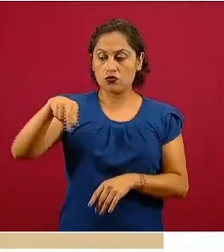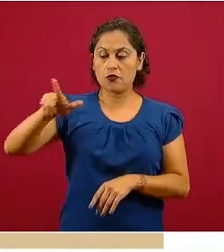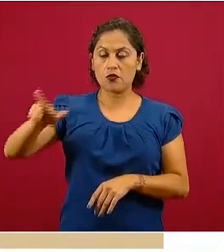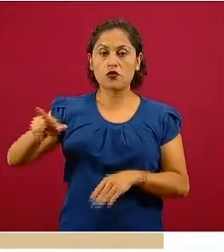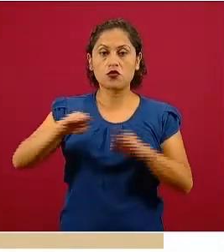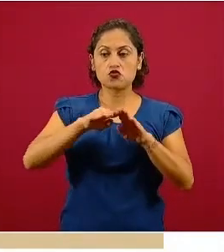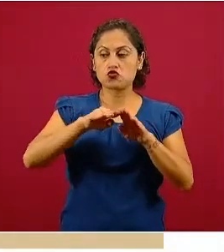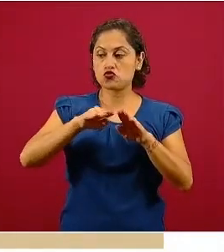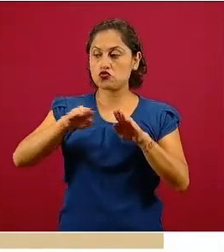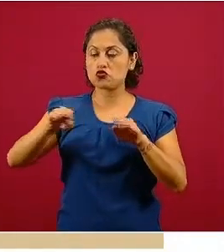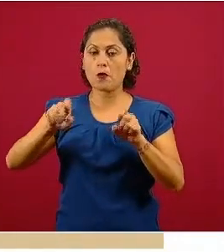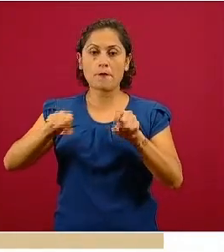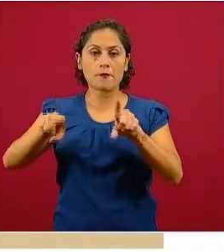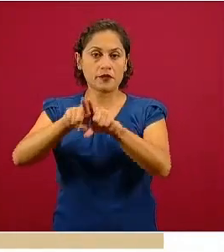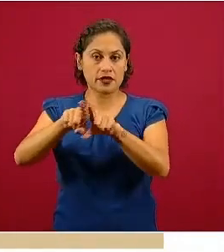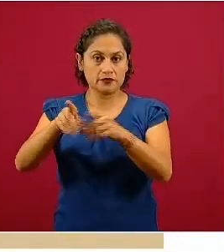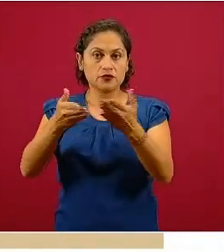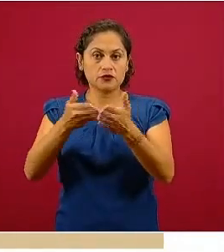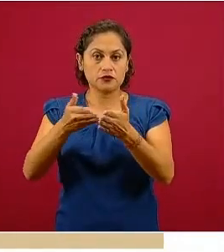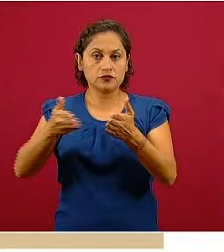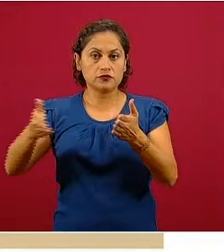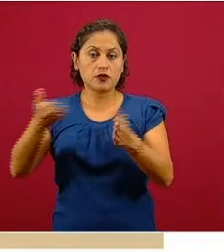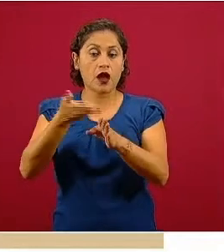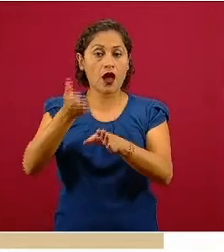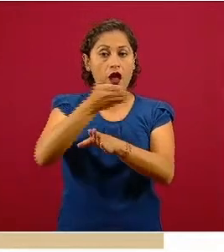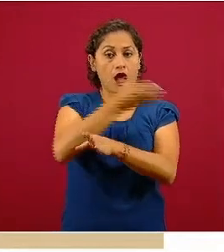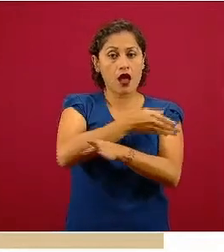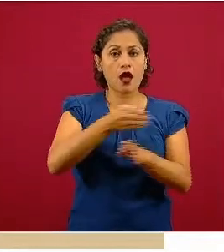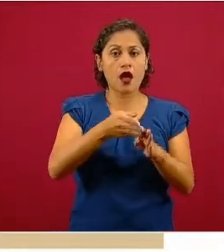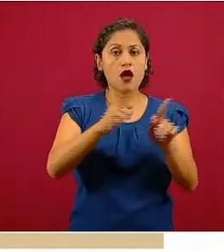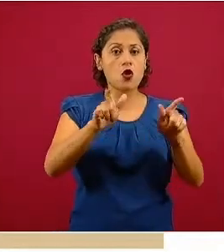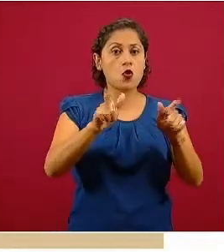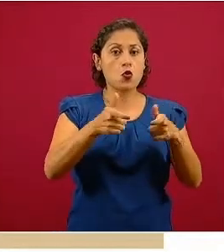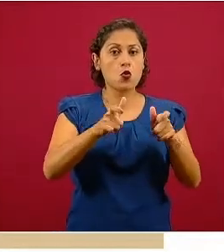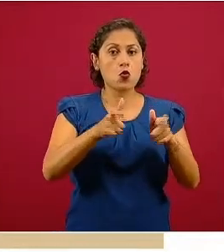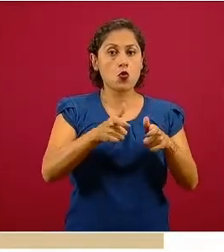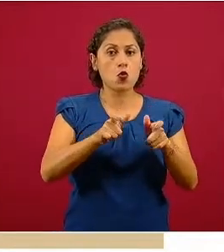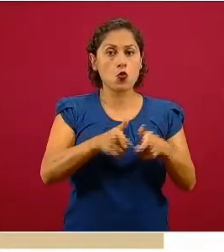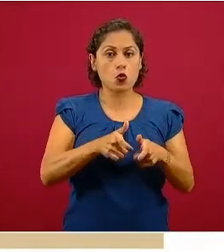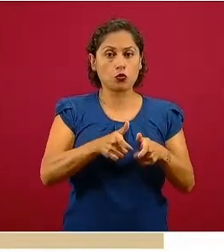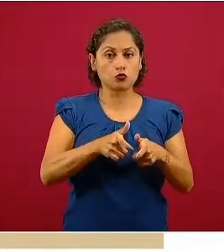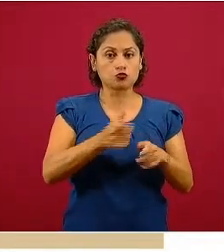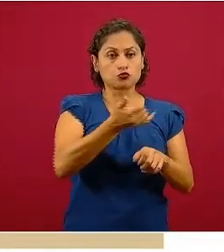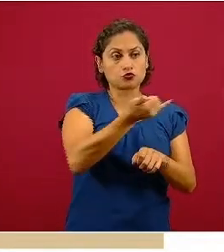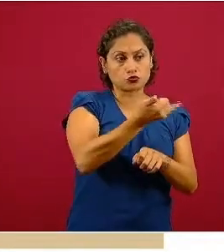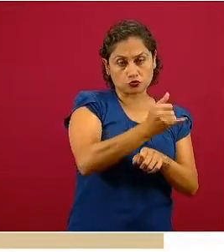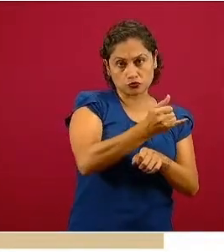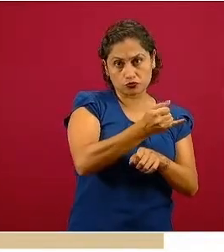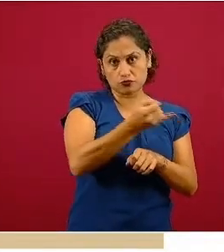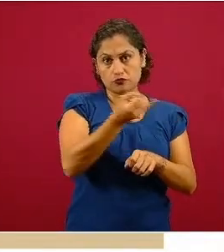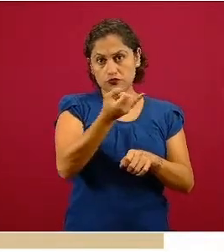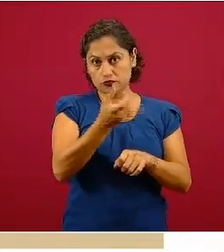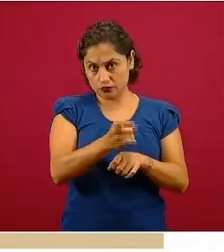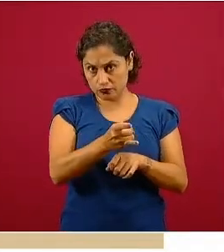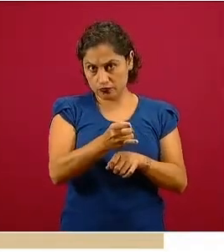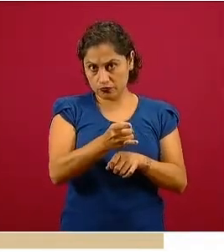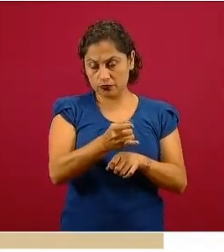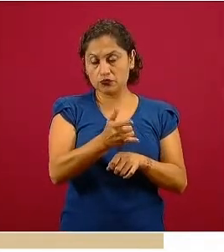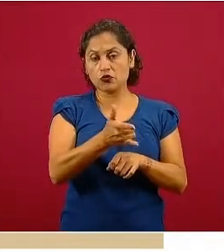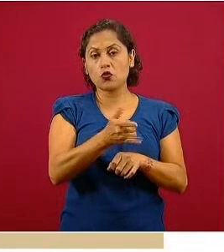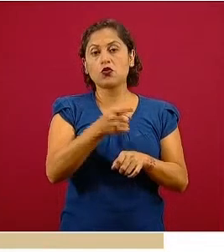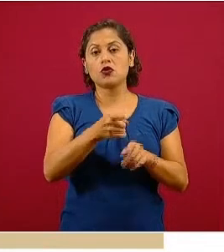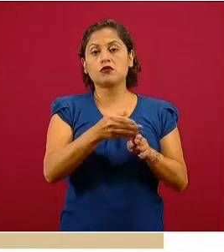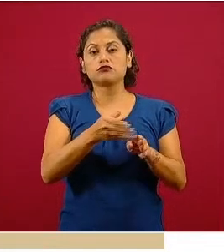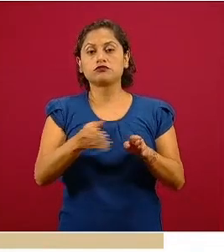meseta, por lo menos la tendencia ascendente que venía de manera importante desde mediados de junio, no continuó con la misma, ya está en